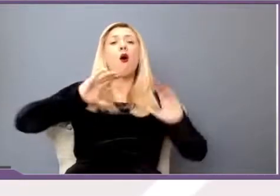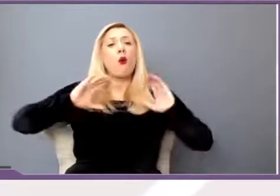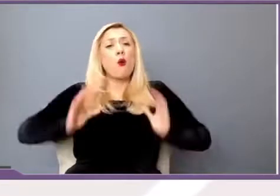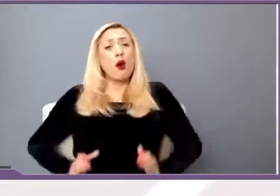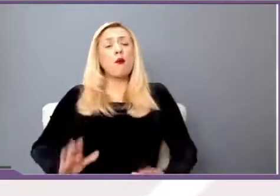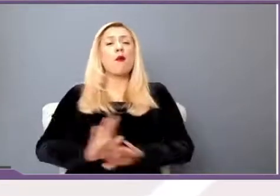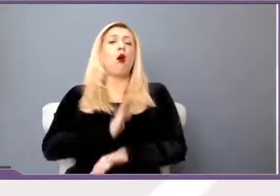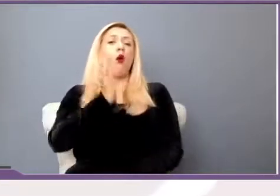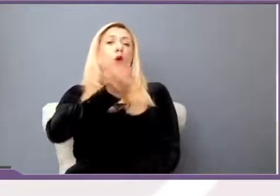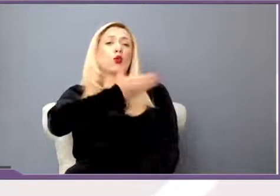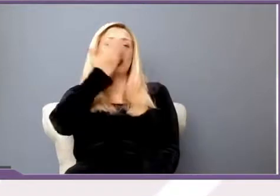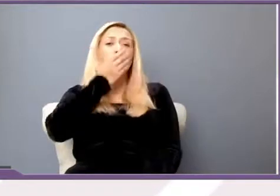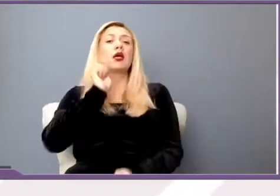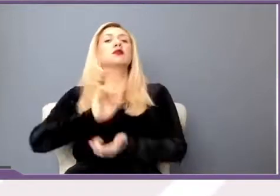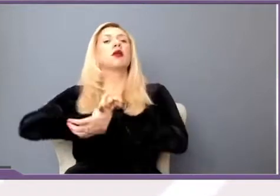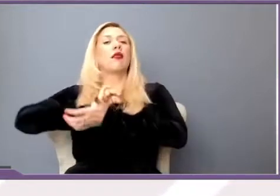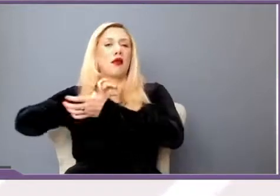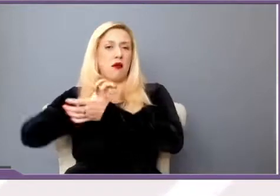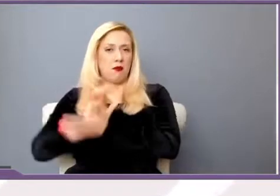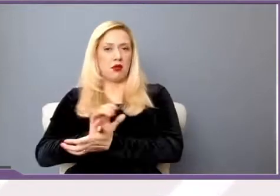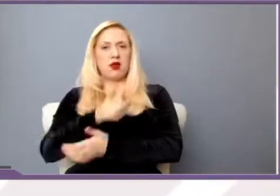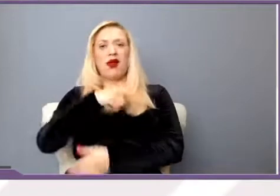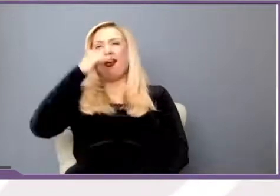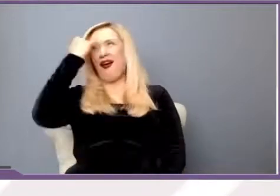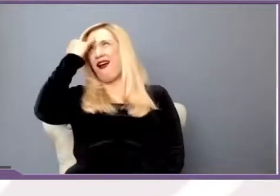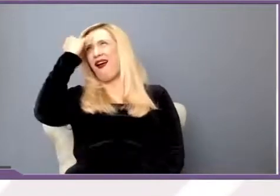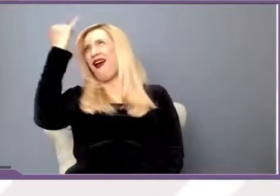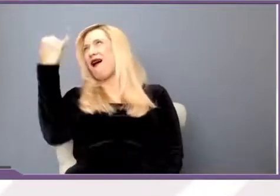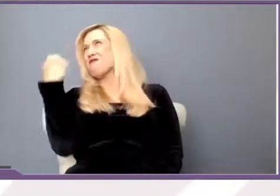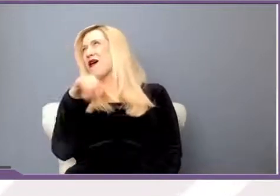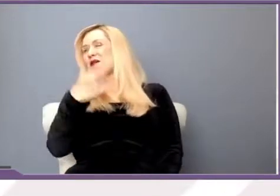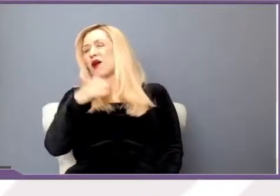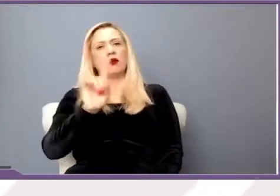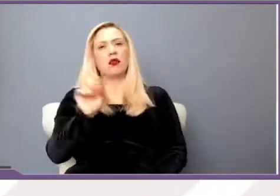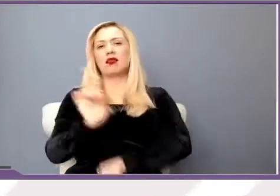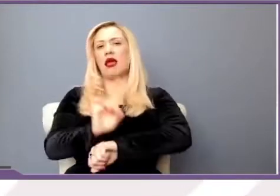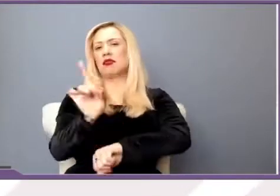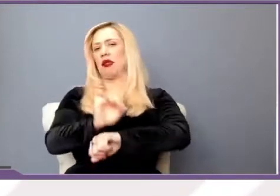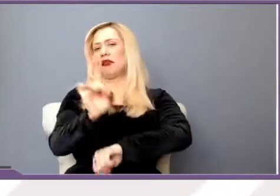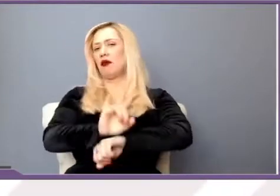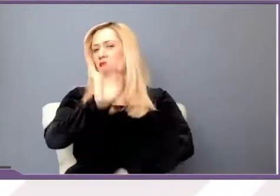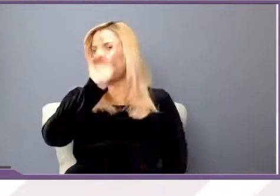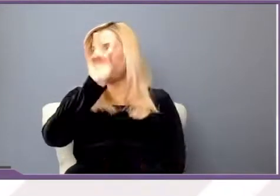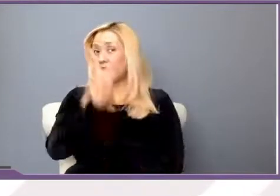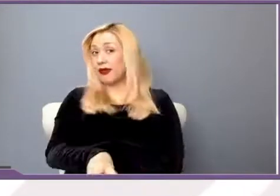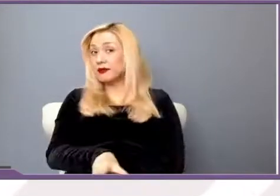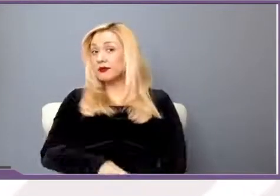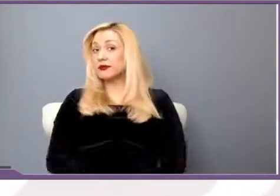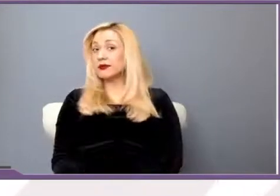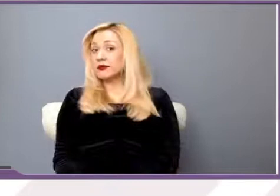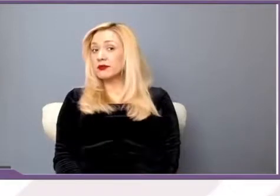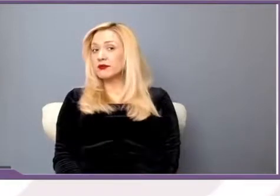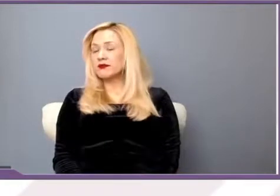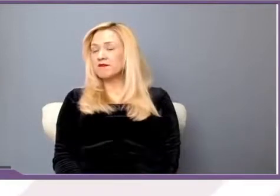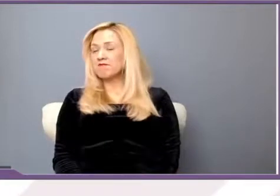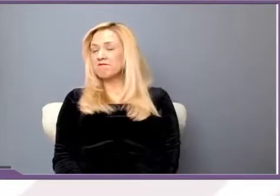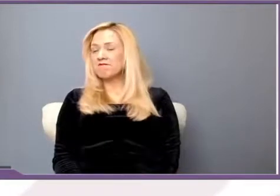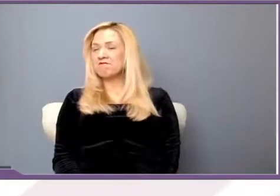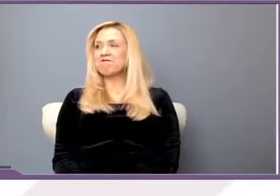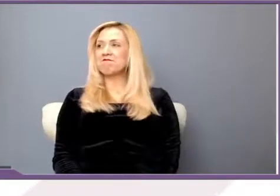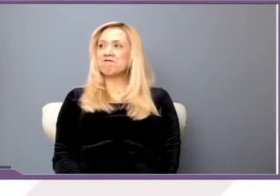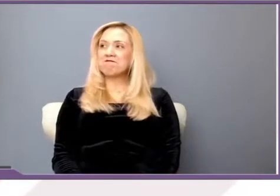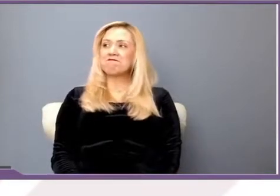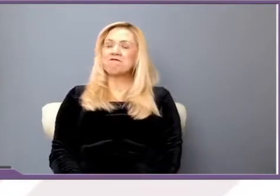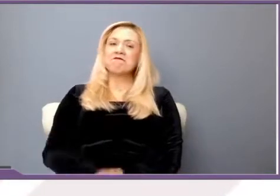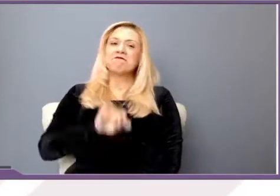prácticas discriminatorias, no es algo que nos imaginemos, es algo que vivimos todos los días. Justo, muchas gracias. Le platicaba recién